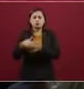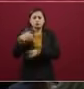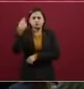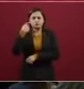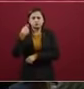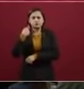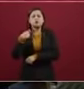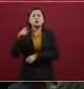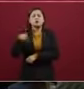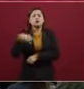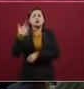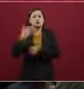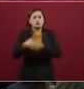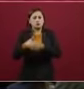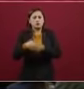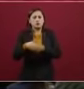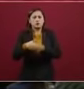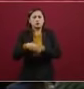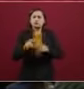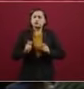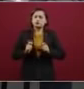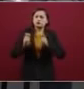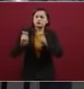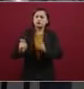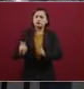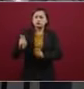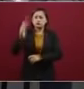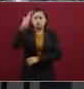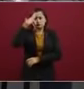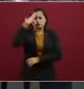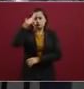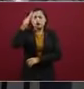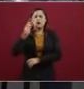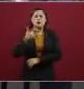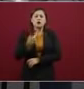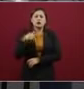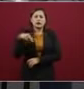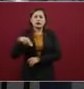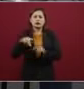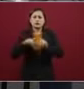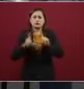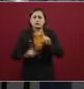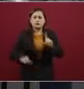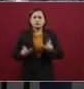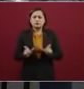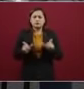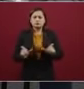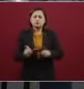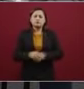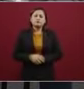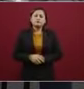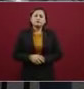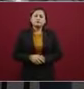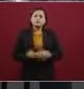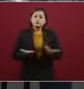la Guardia Nacional. Quisiera que me permitieran también, para propósitos